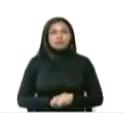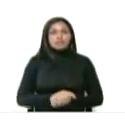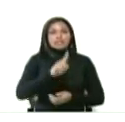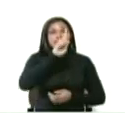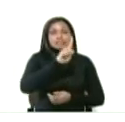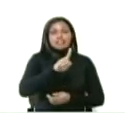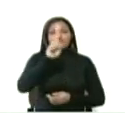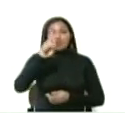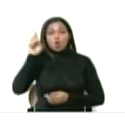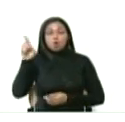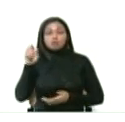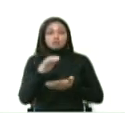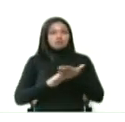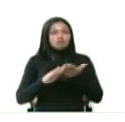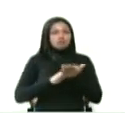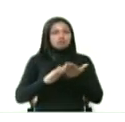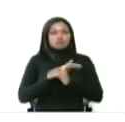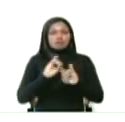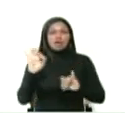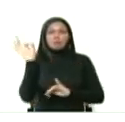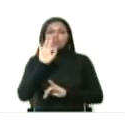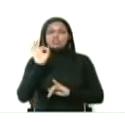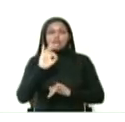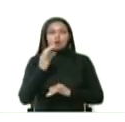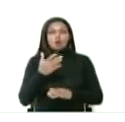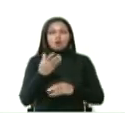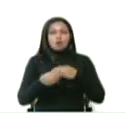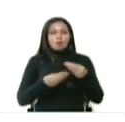111 recuperados, esto da un porcentaje